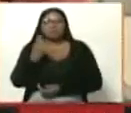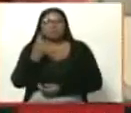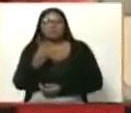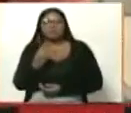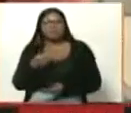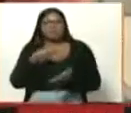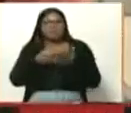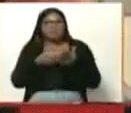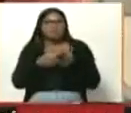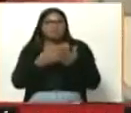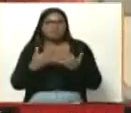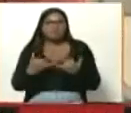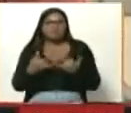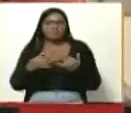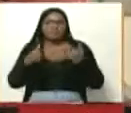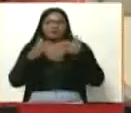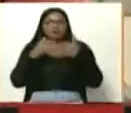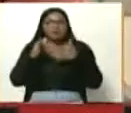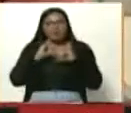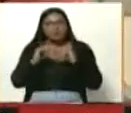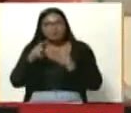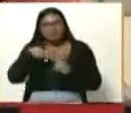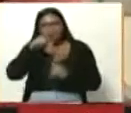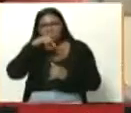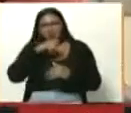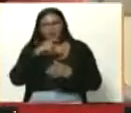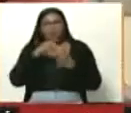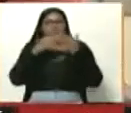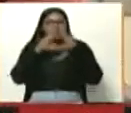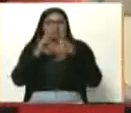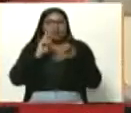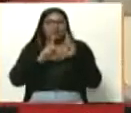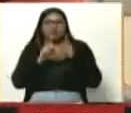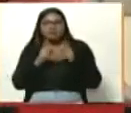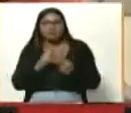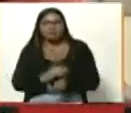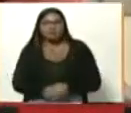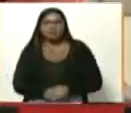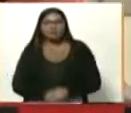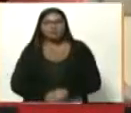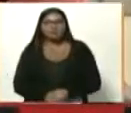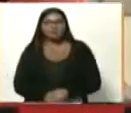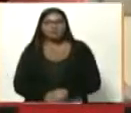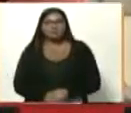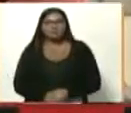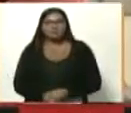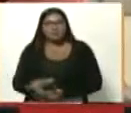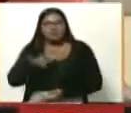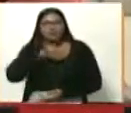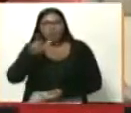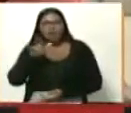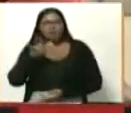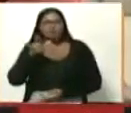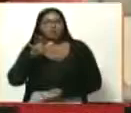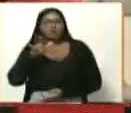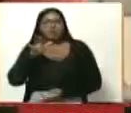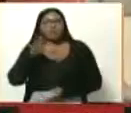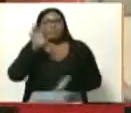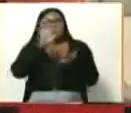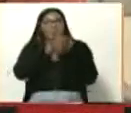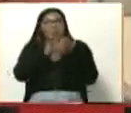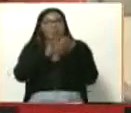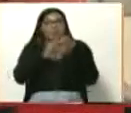pues importante, estaban cerradas. Este año abrimos algunas, como el caso, por ejemplo, de la que está ubicada en el aeropuerto Santiago Mariño de